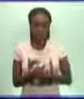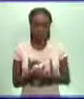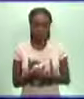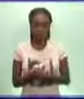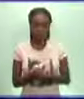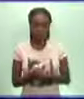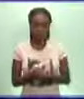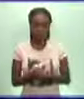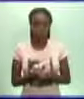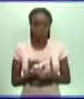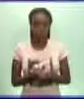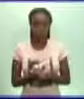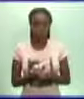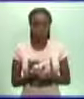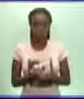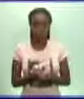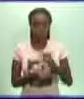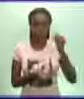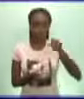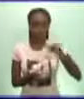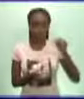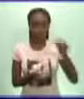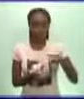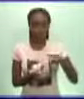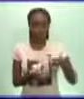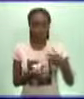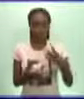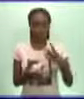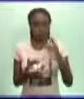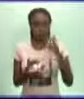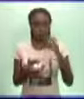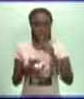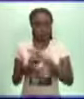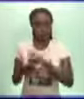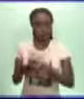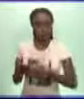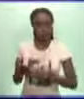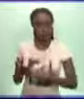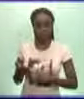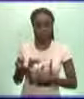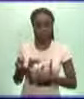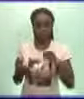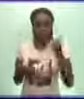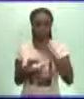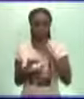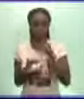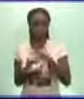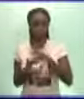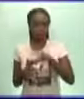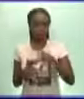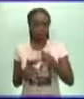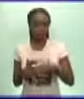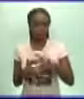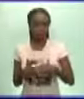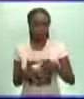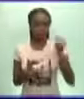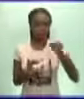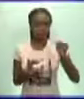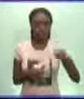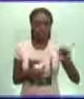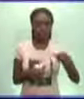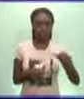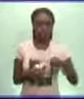Cecilia Valdés, personaje que ha sido interpretado brillantemente, entre otras sopranos, por María